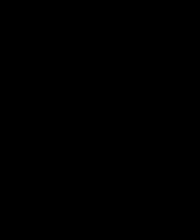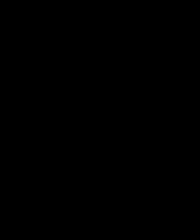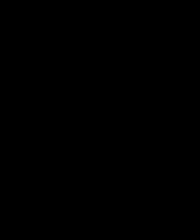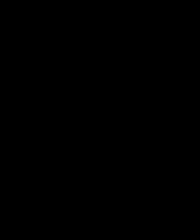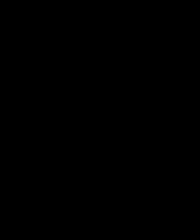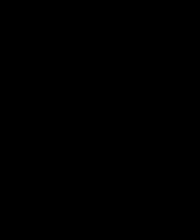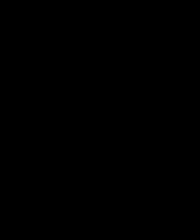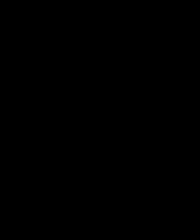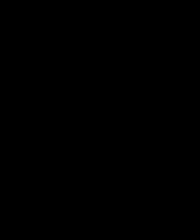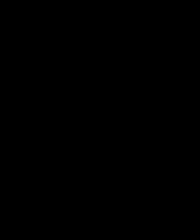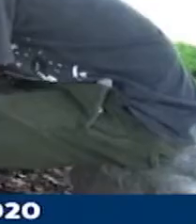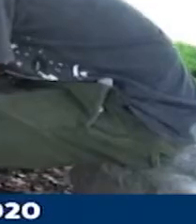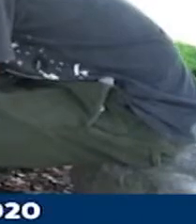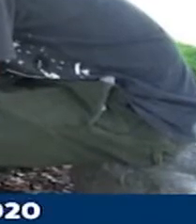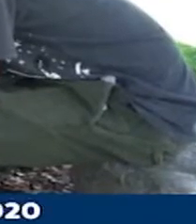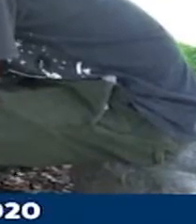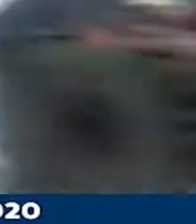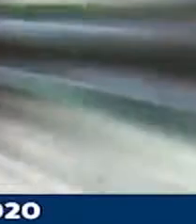Rica Televisión.